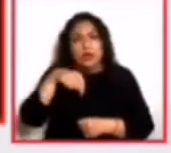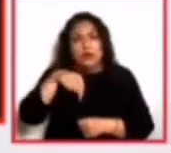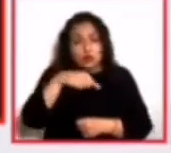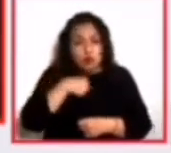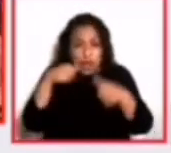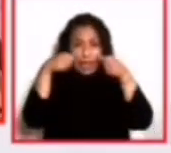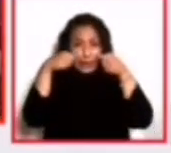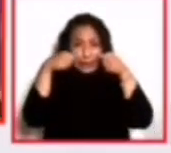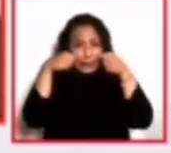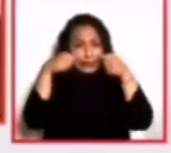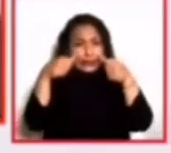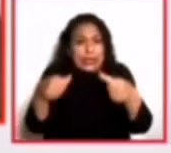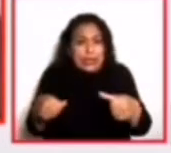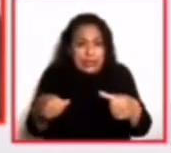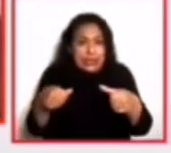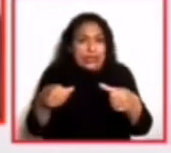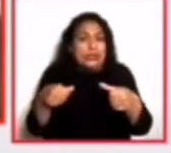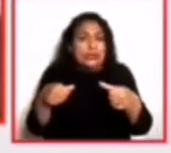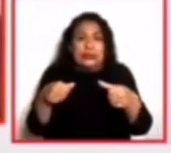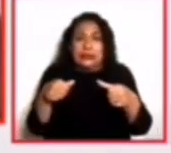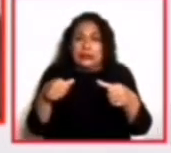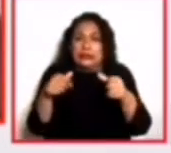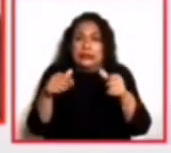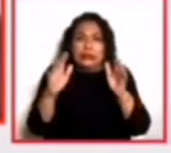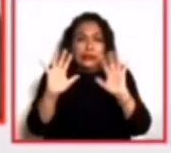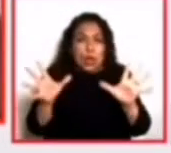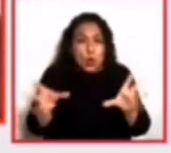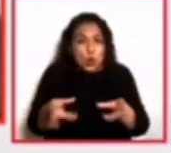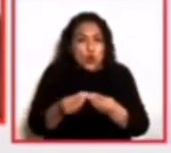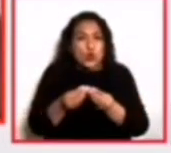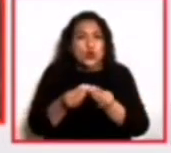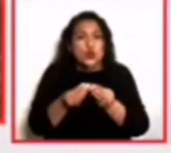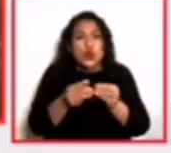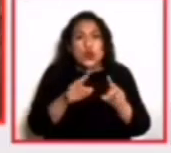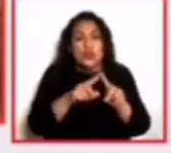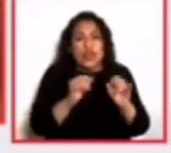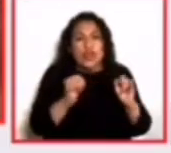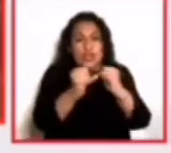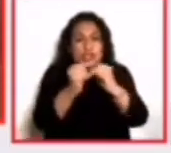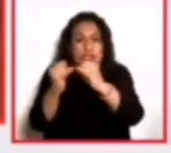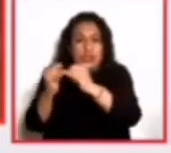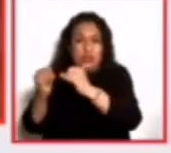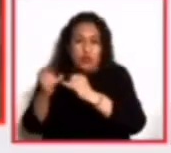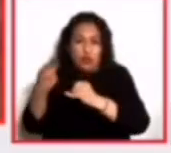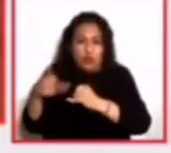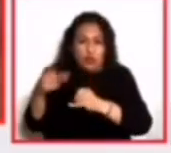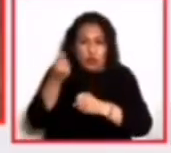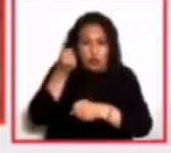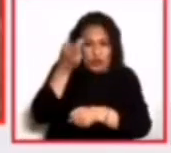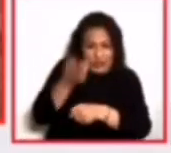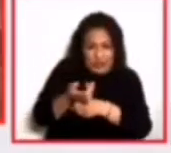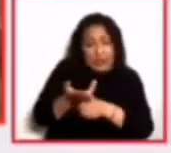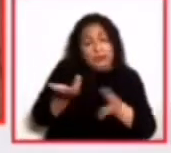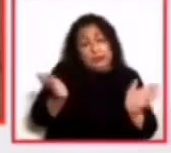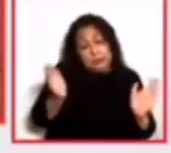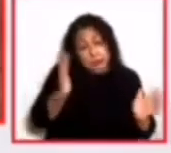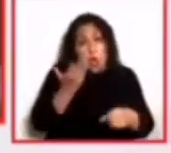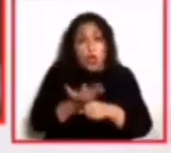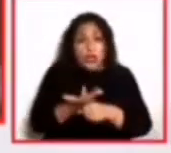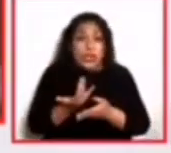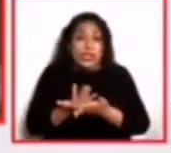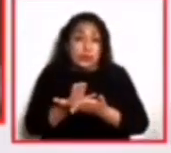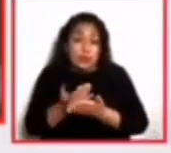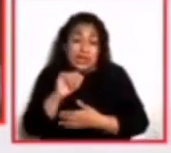atenderla en el conjunto de instituciones de la secretaría. Entonces, mientras esperamos que